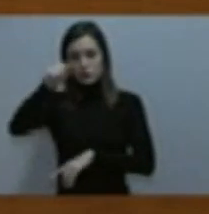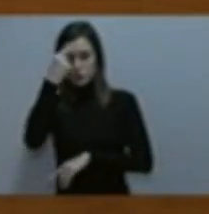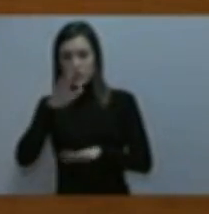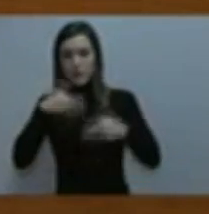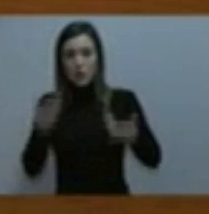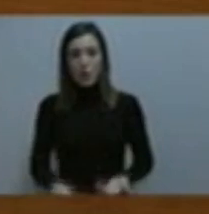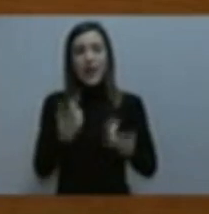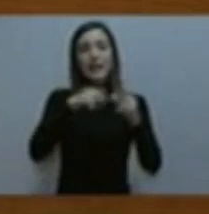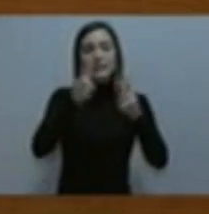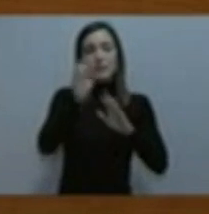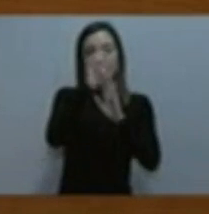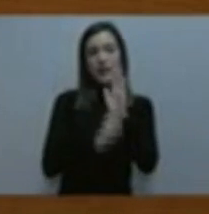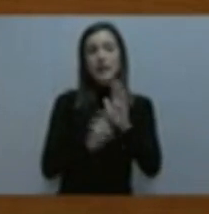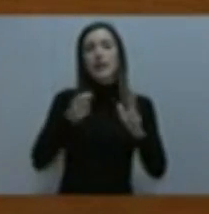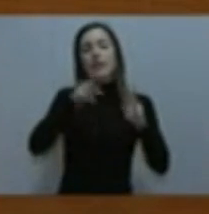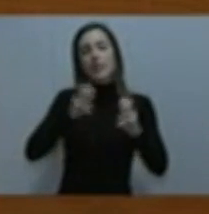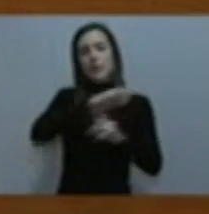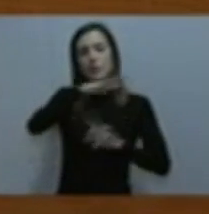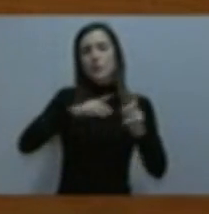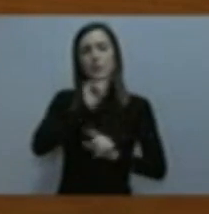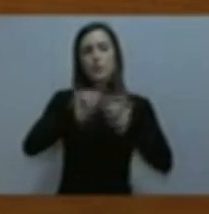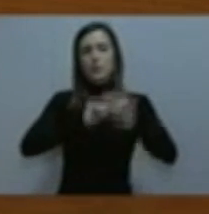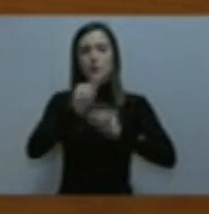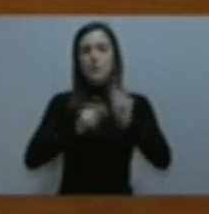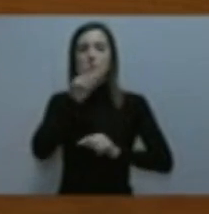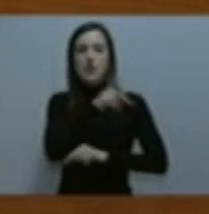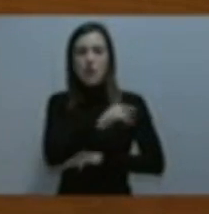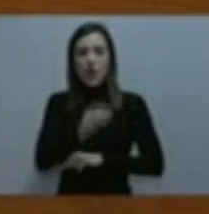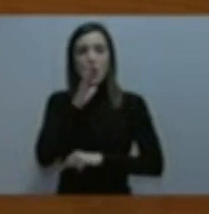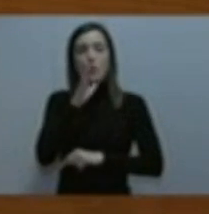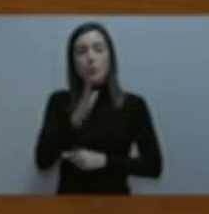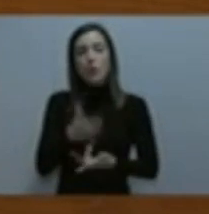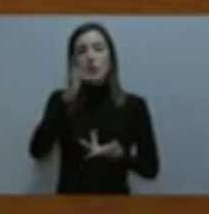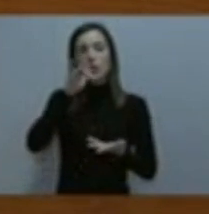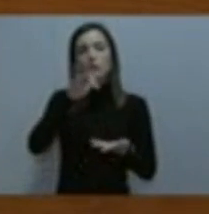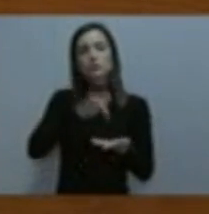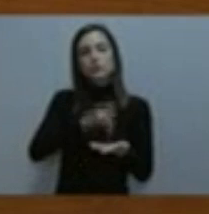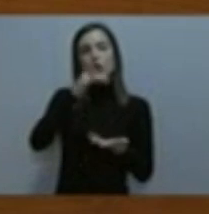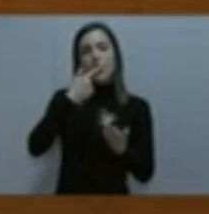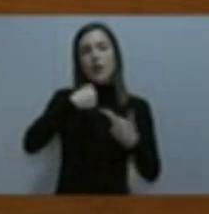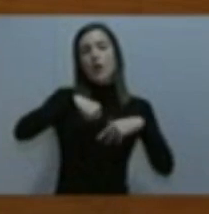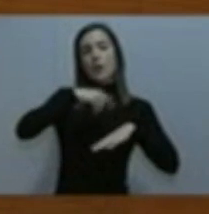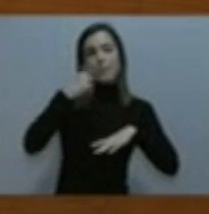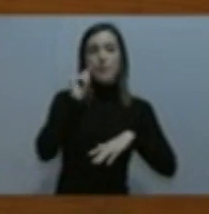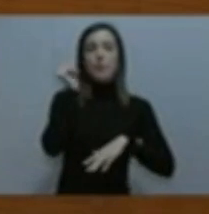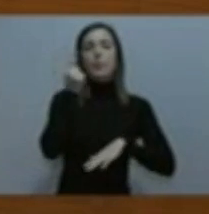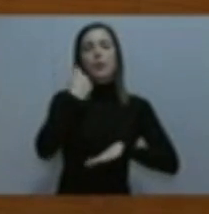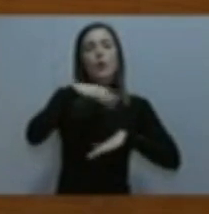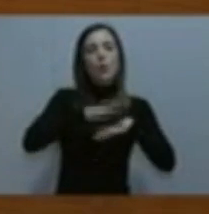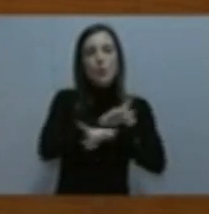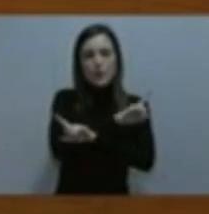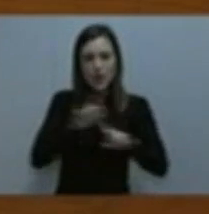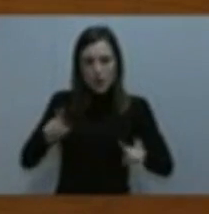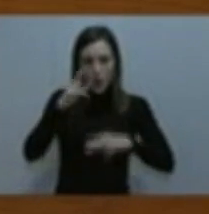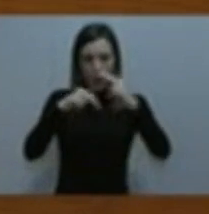Molestas, Insalubres, Nocivas y Peligrosas, para, cuando se dan cuenta de que lo incumplen, con las obras ya